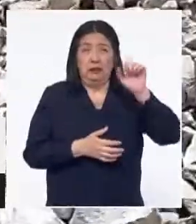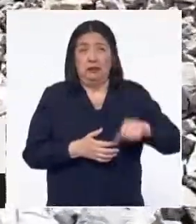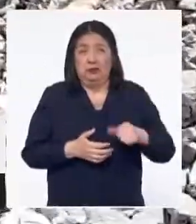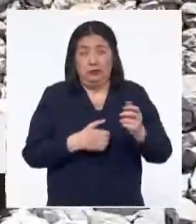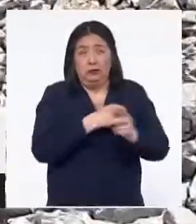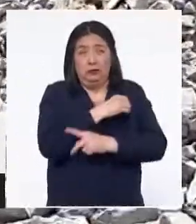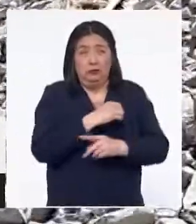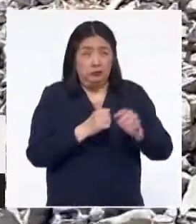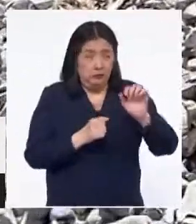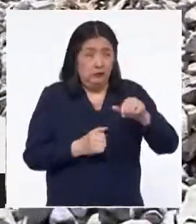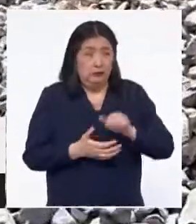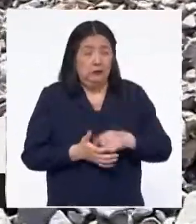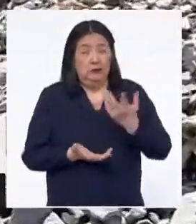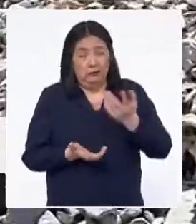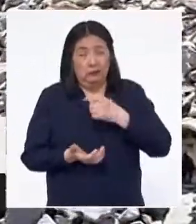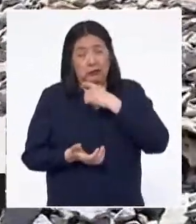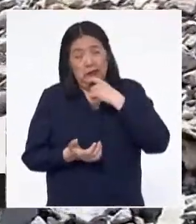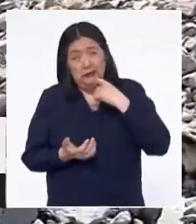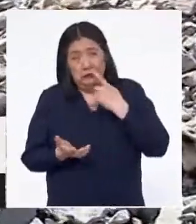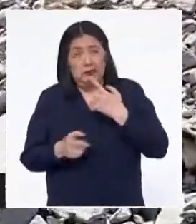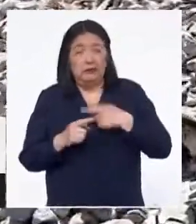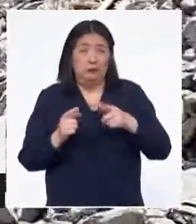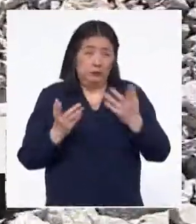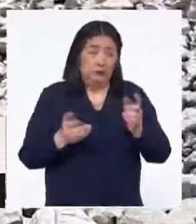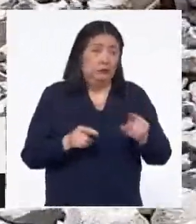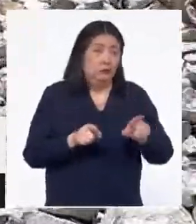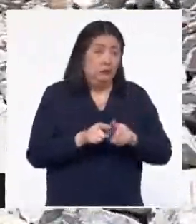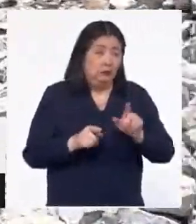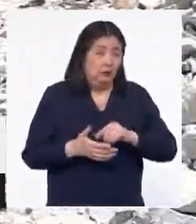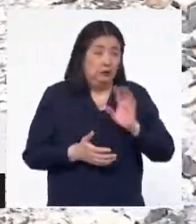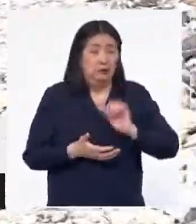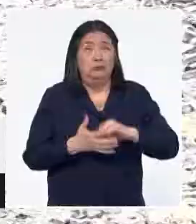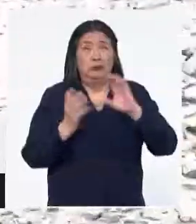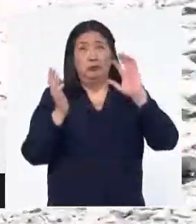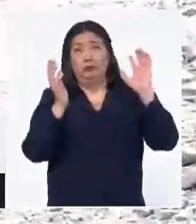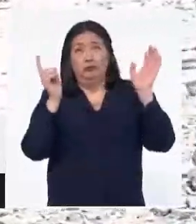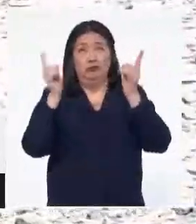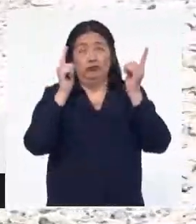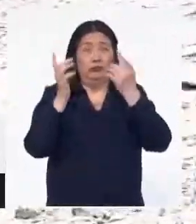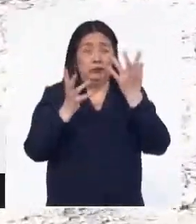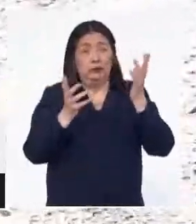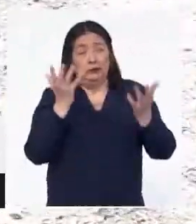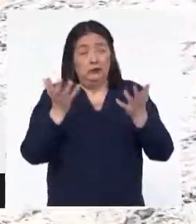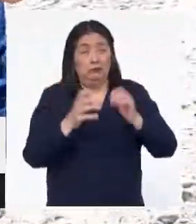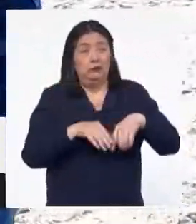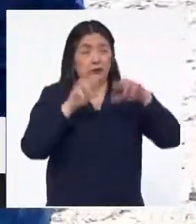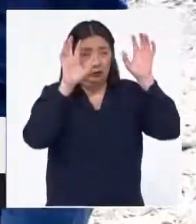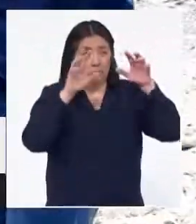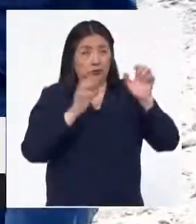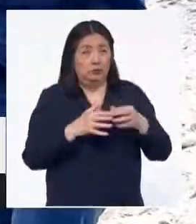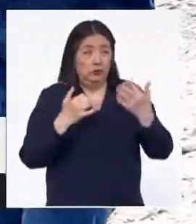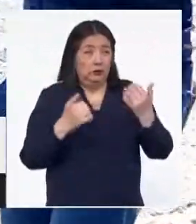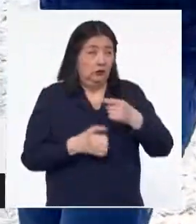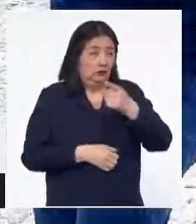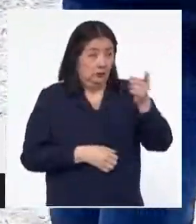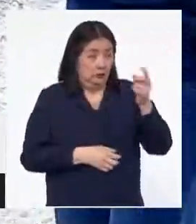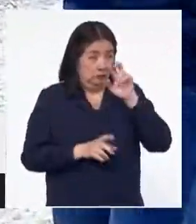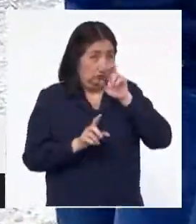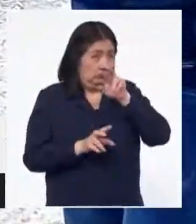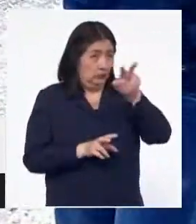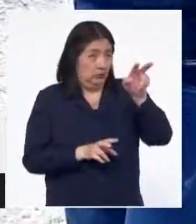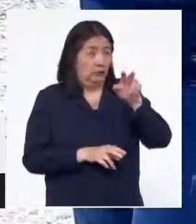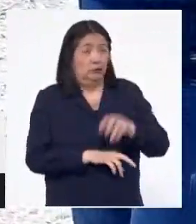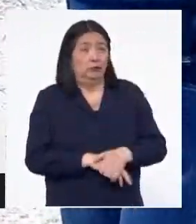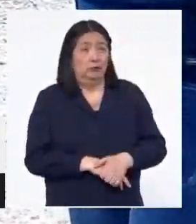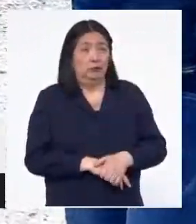Si bien es cierto hay una sequía pronosticada, pero también la alteración del factor climático podría generar precipitaciones. Estamos en estos momentos todavía, Maritere,